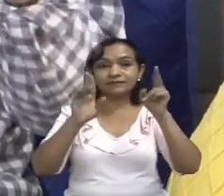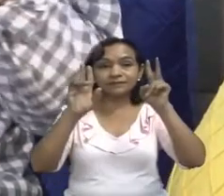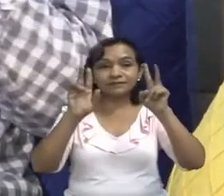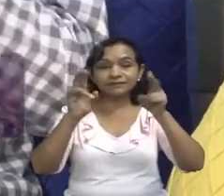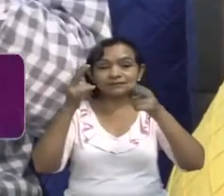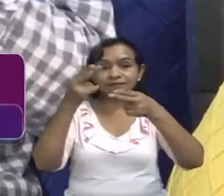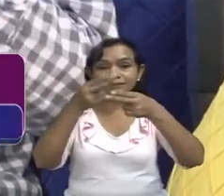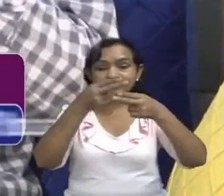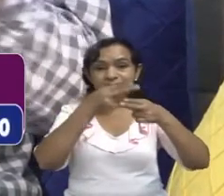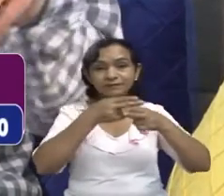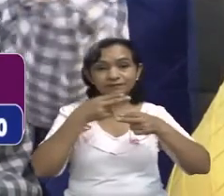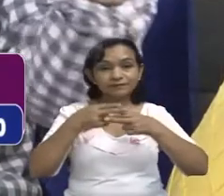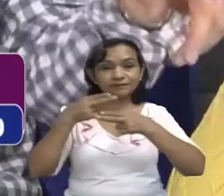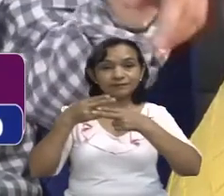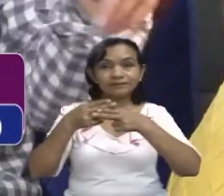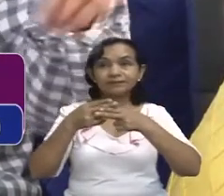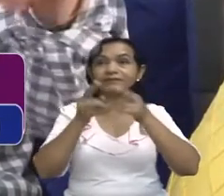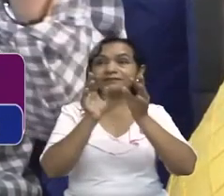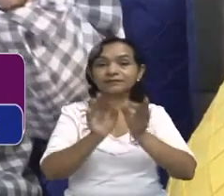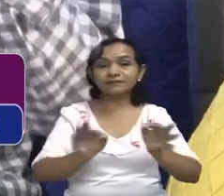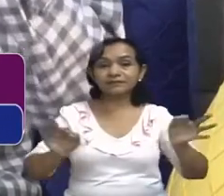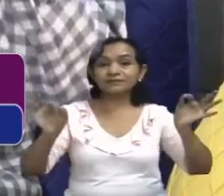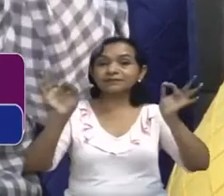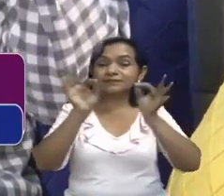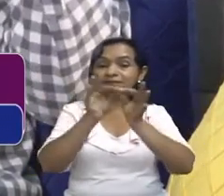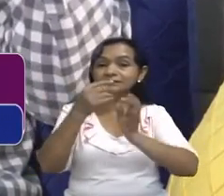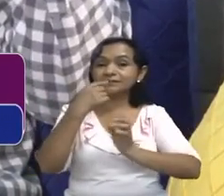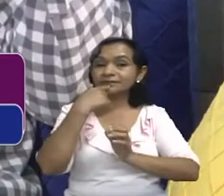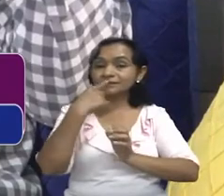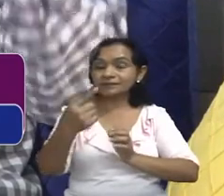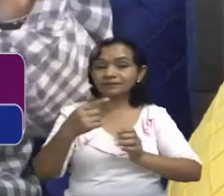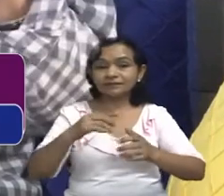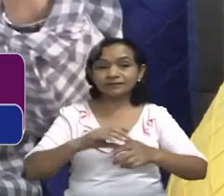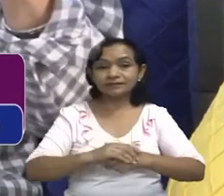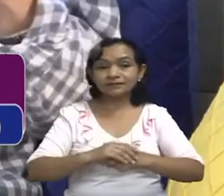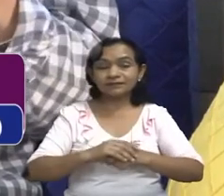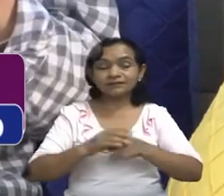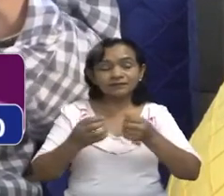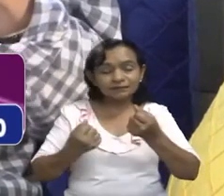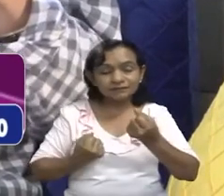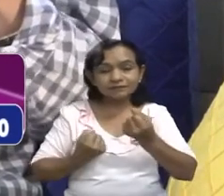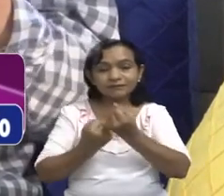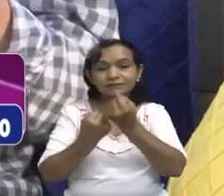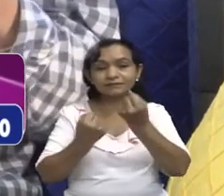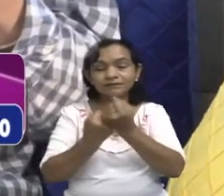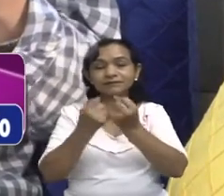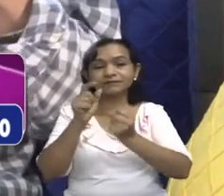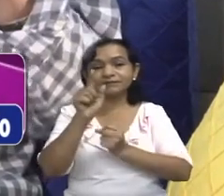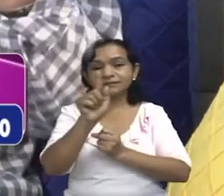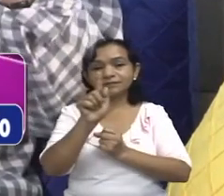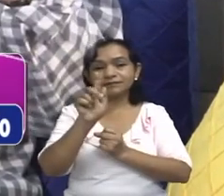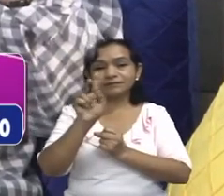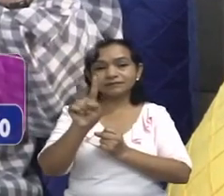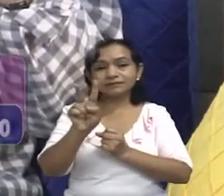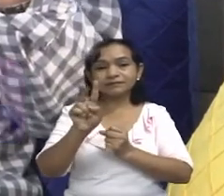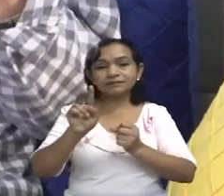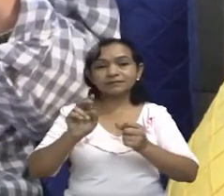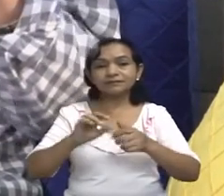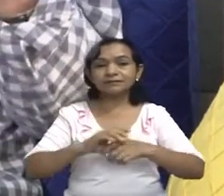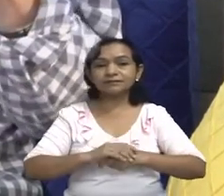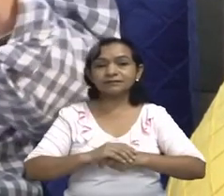nombres que me parece justo mencionarlos. El gran impulsor del canal,